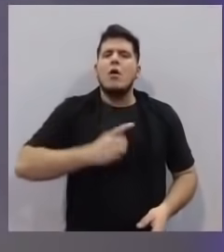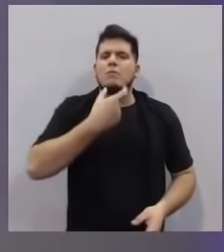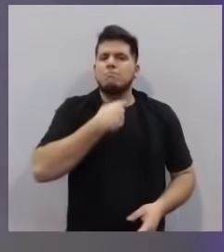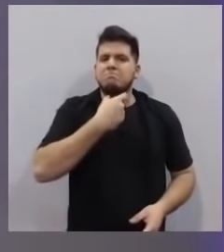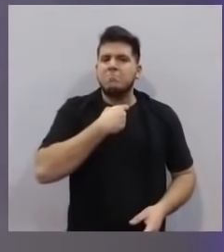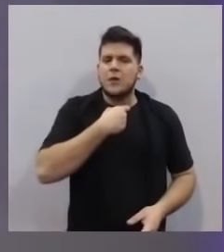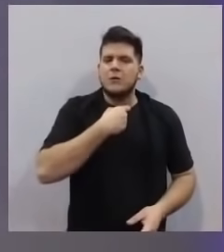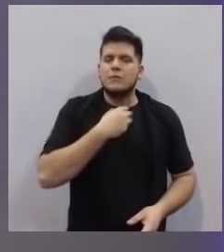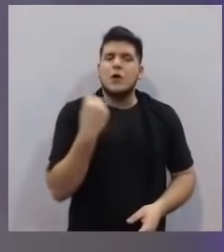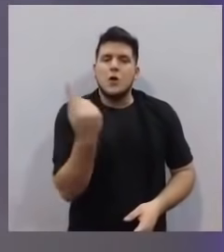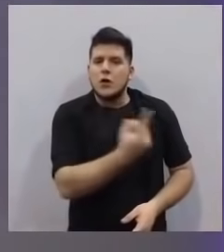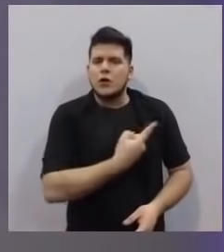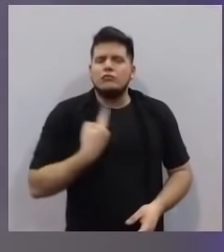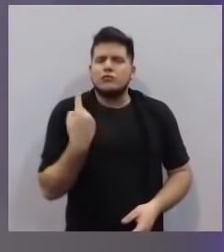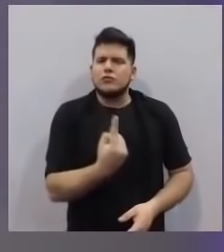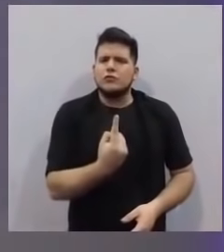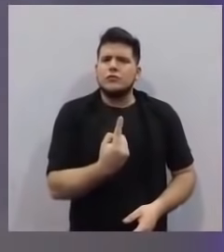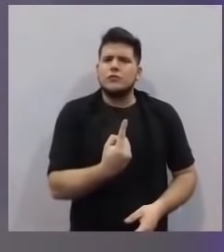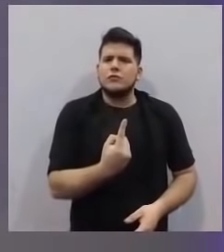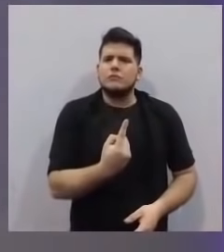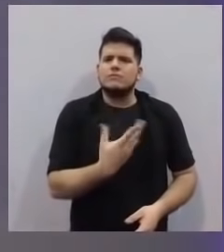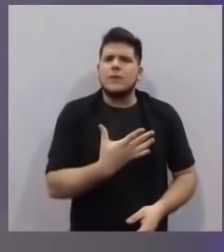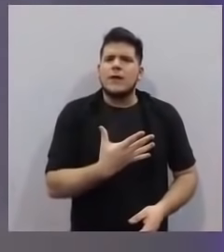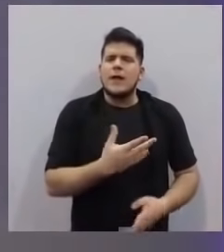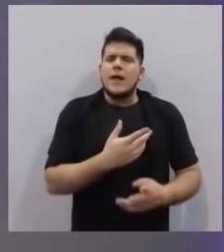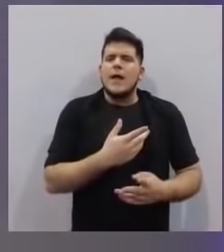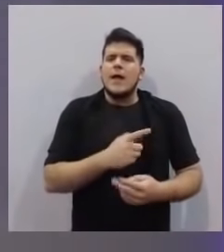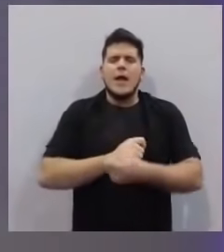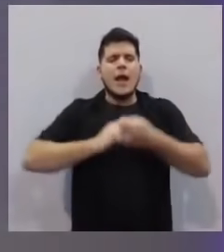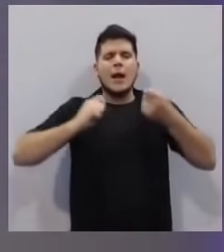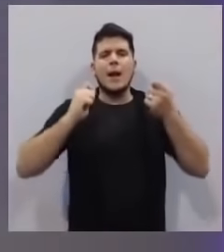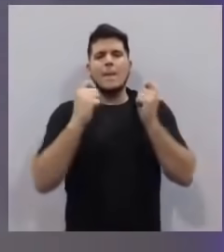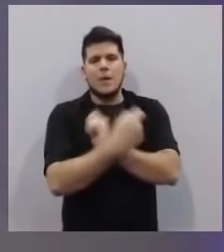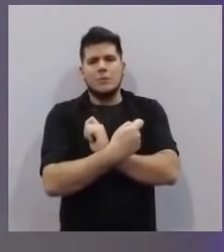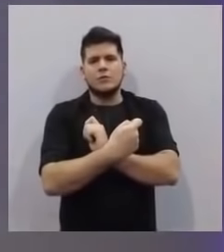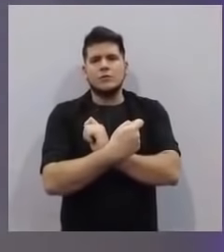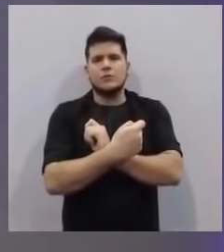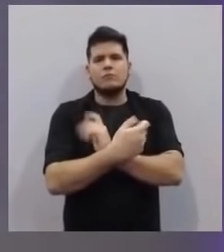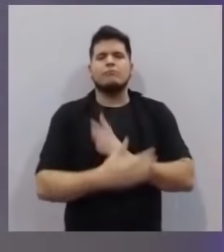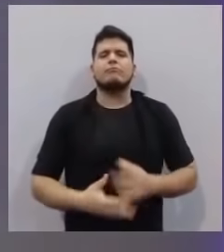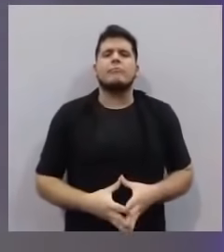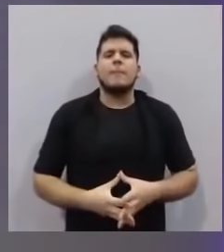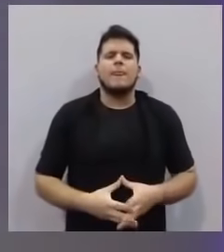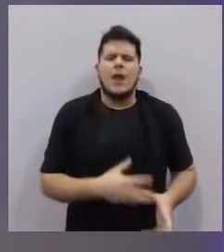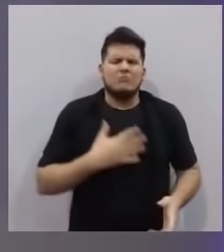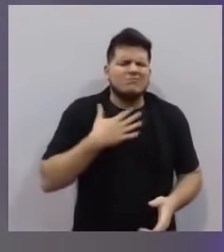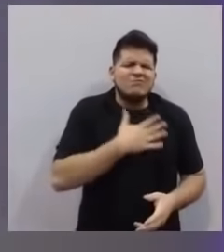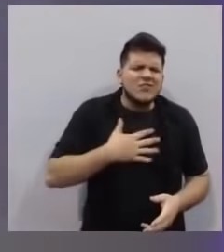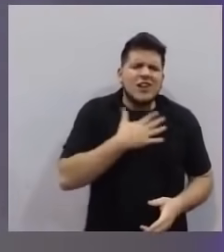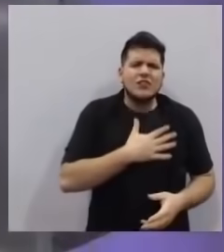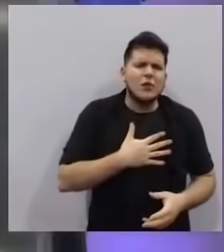de perdedor o de perder a tener una convicción que en cristo puede ser siempre un